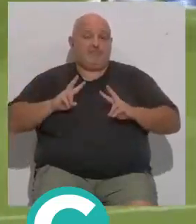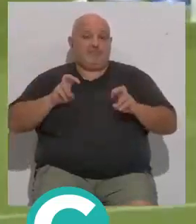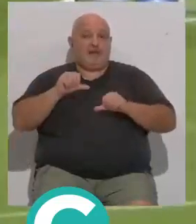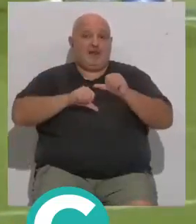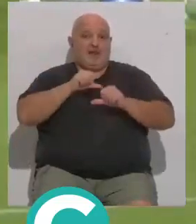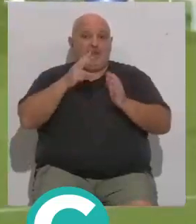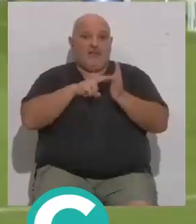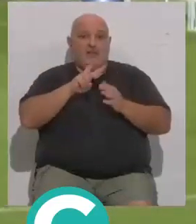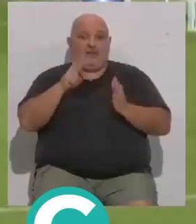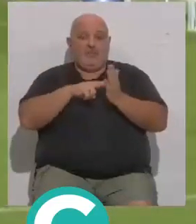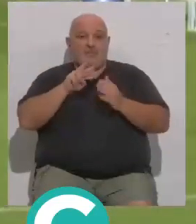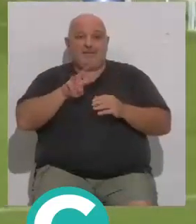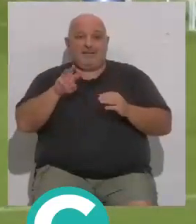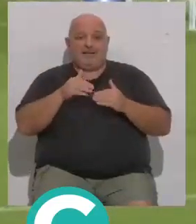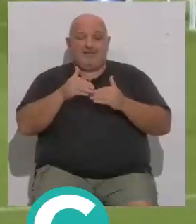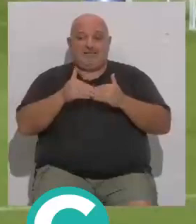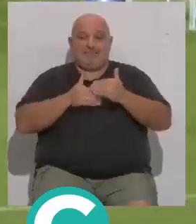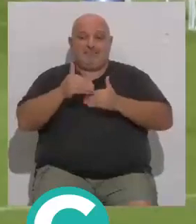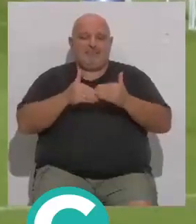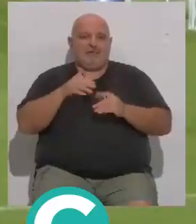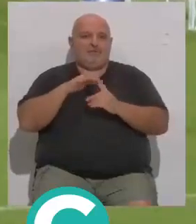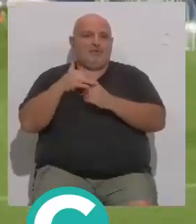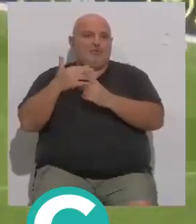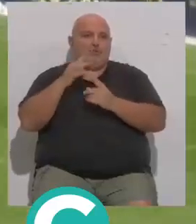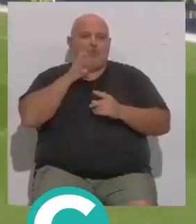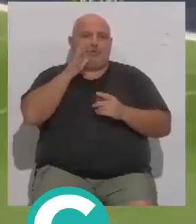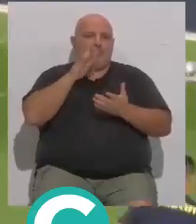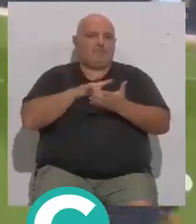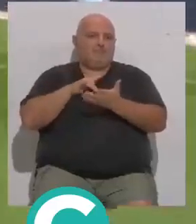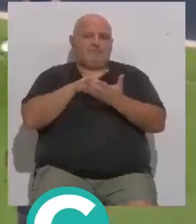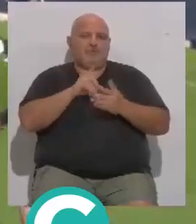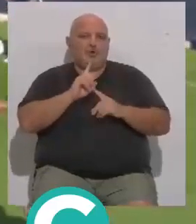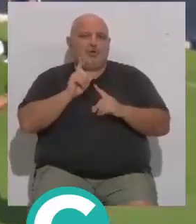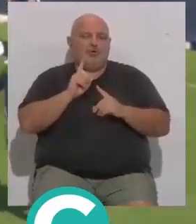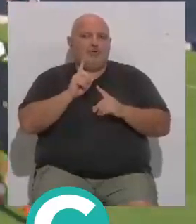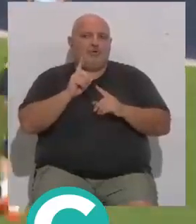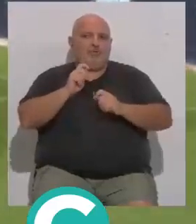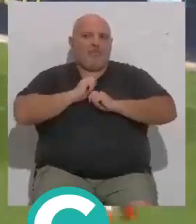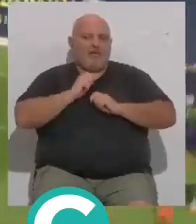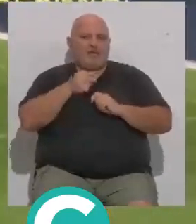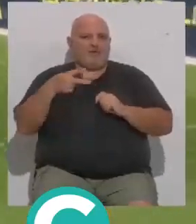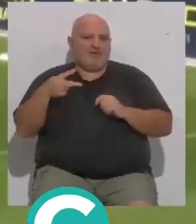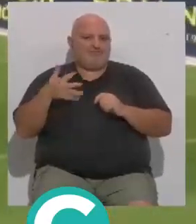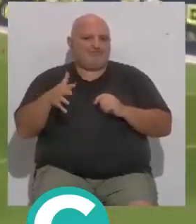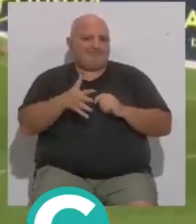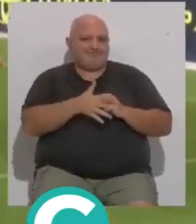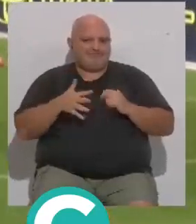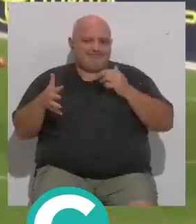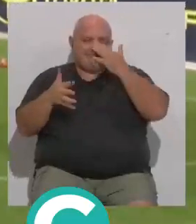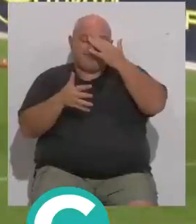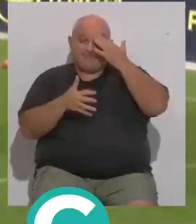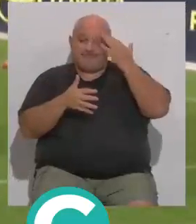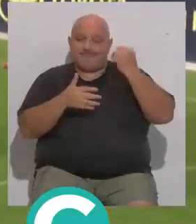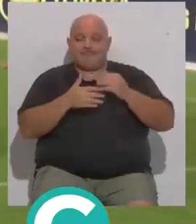liga 2022-2023, la verdad que por unas circunstancias o por otras no han terminado de ofrecer esa mejor